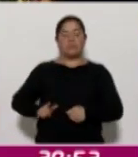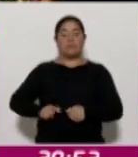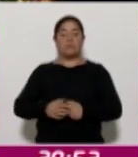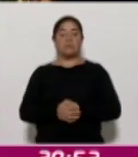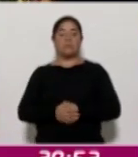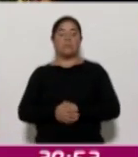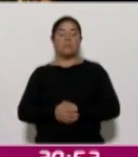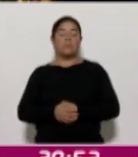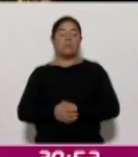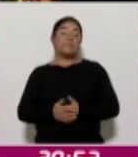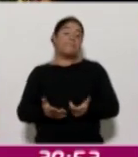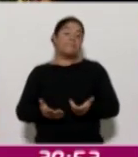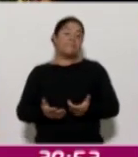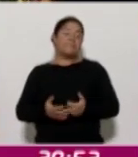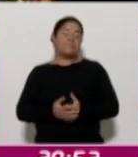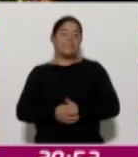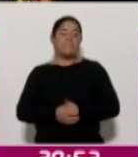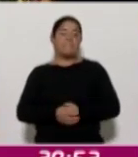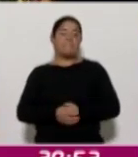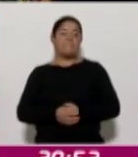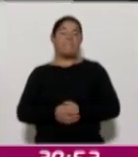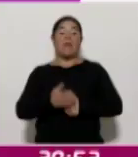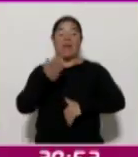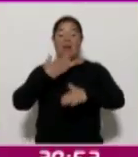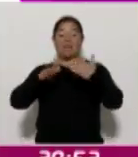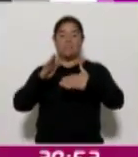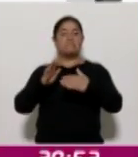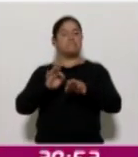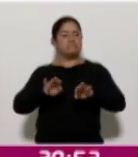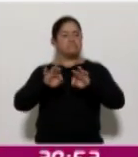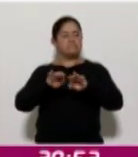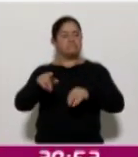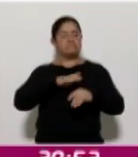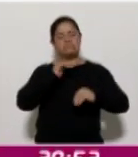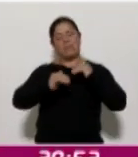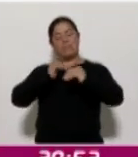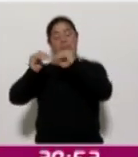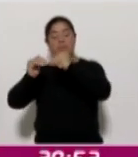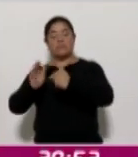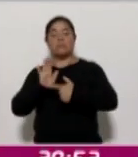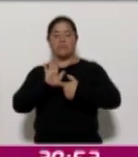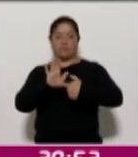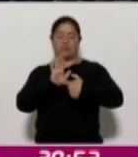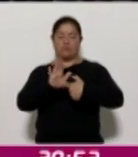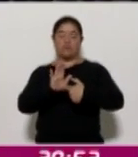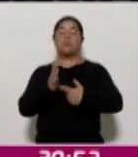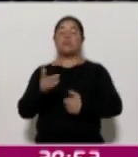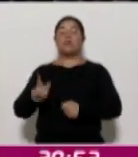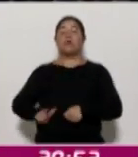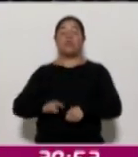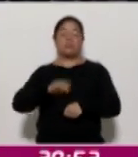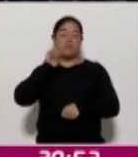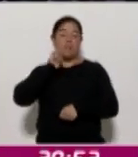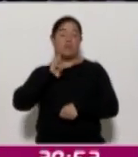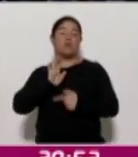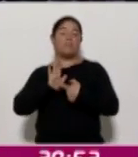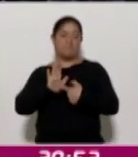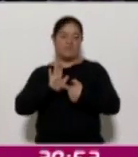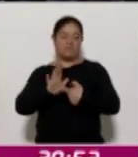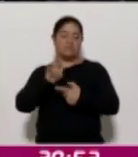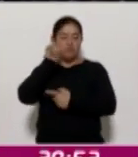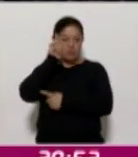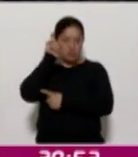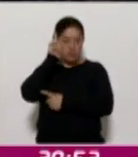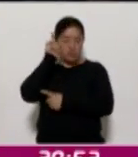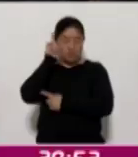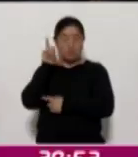Y también le comento, hay avances importantes y proyecciones que presentó la gobernadora Lorena Cuellar Cisneros en su